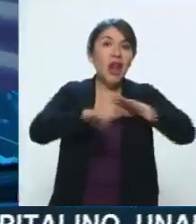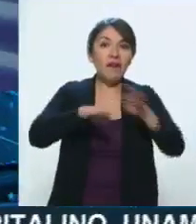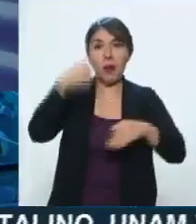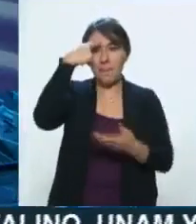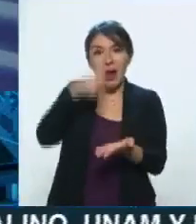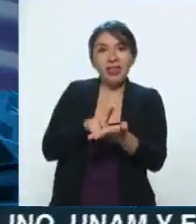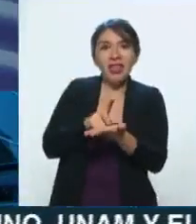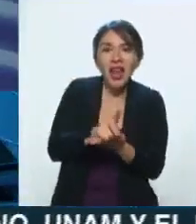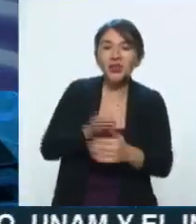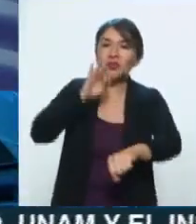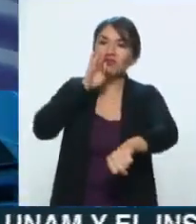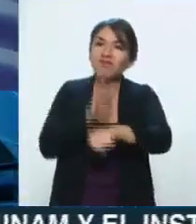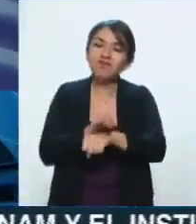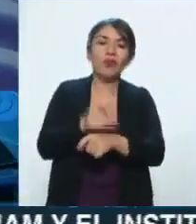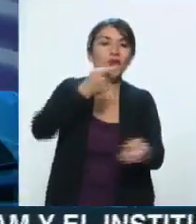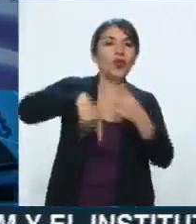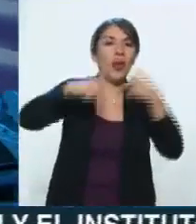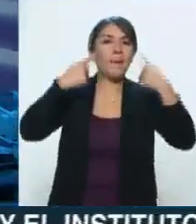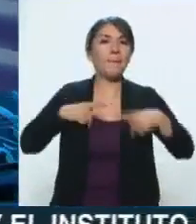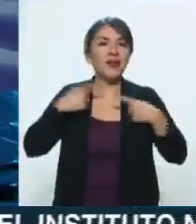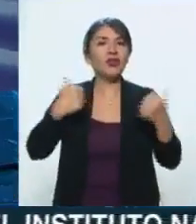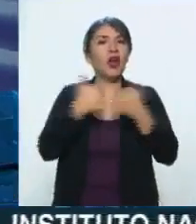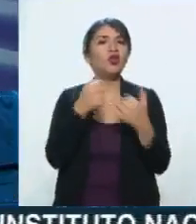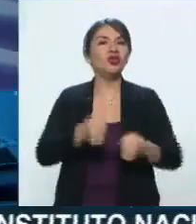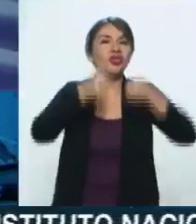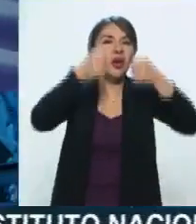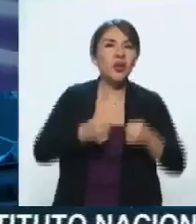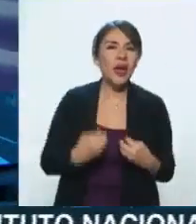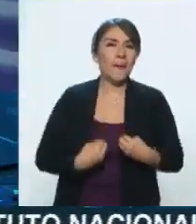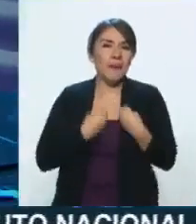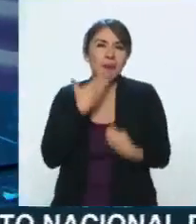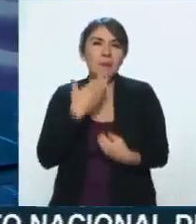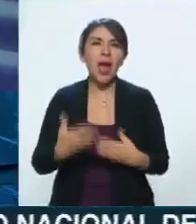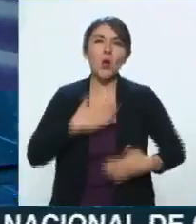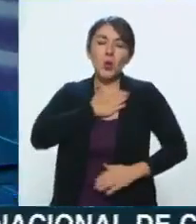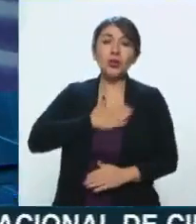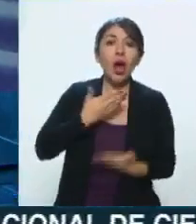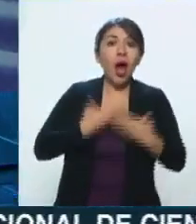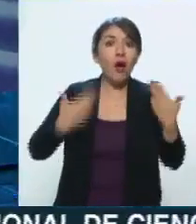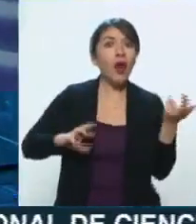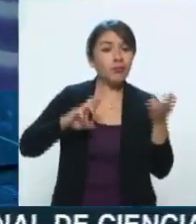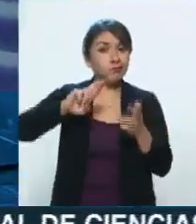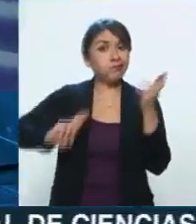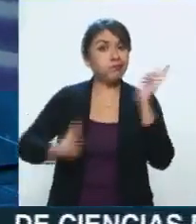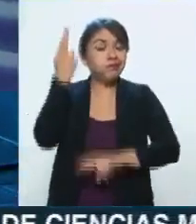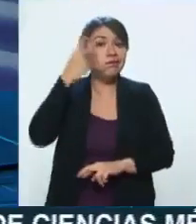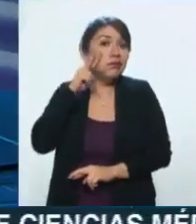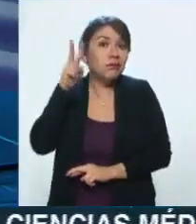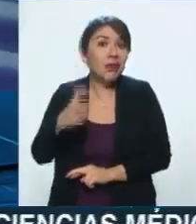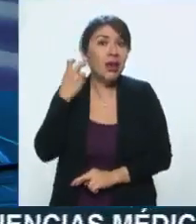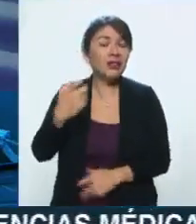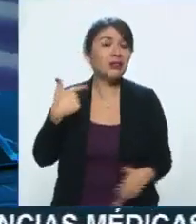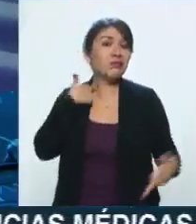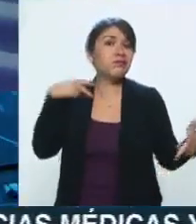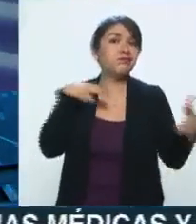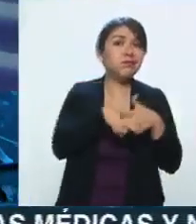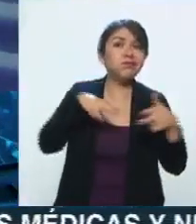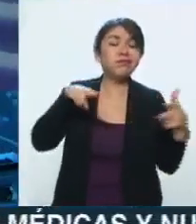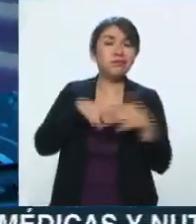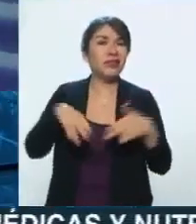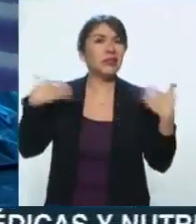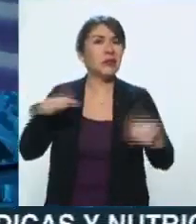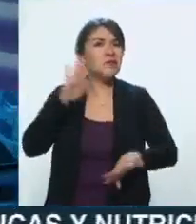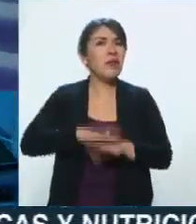de Derecho, para garantizar a todos los ciudadanos la seguridad, la justicia, se ve vulnerado con este vil asesinato. Corren